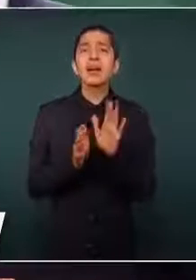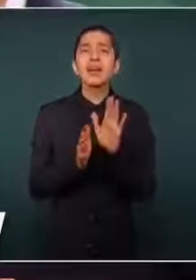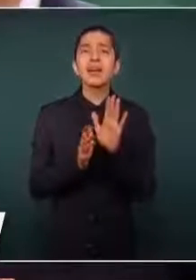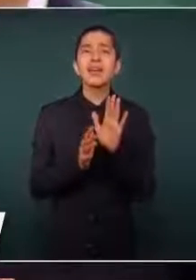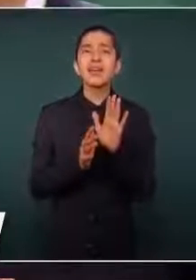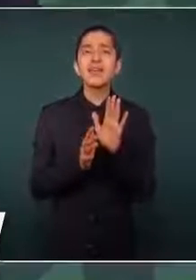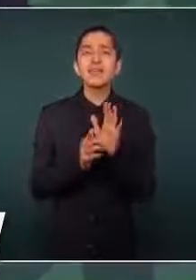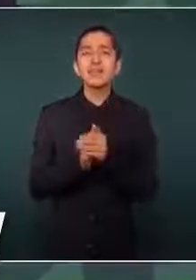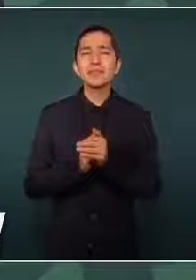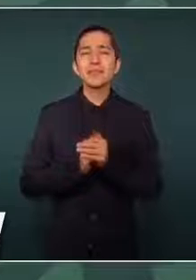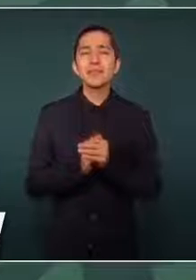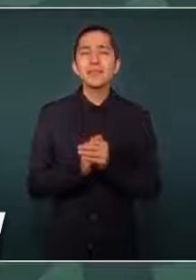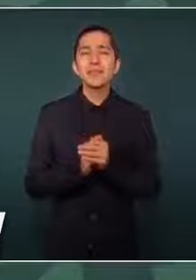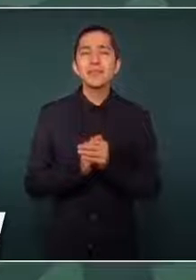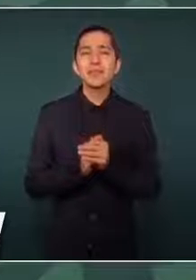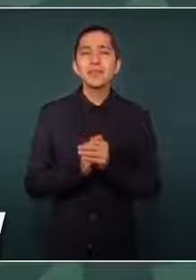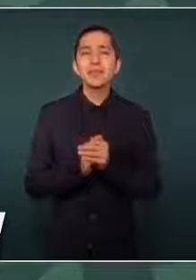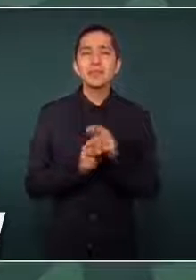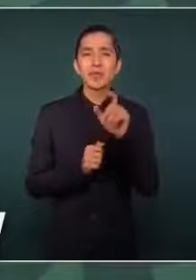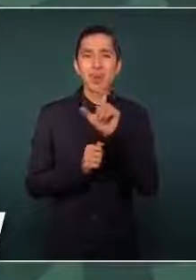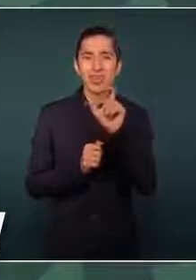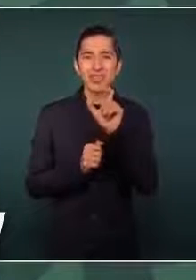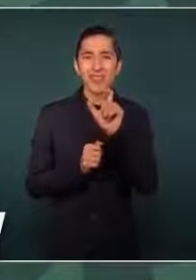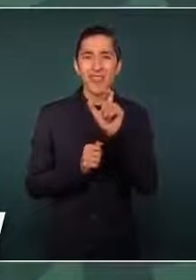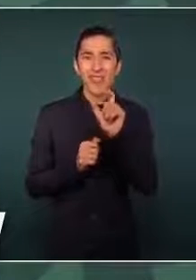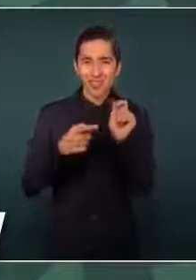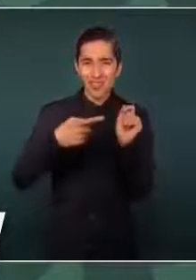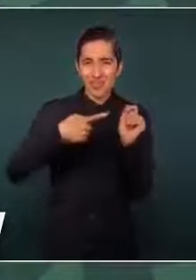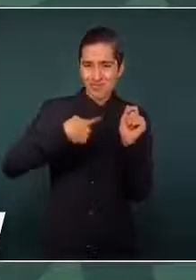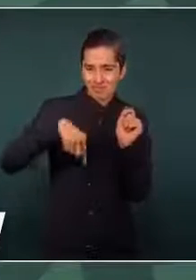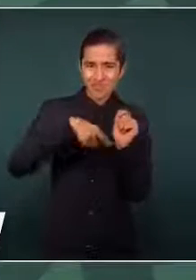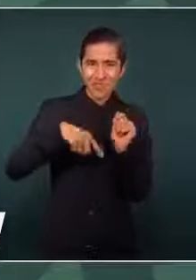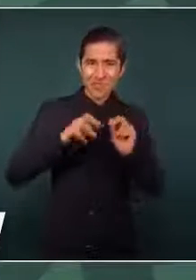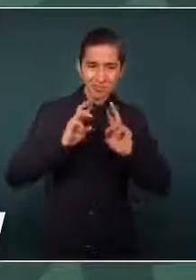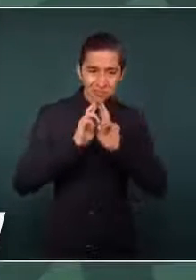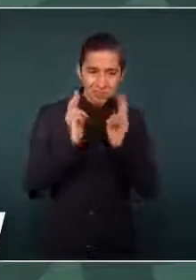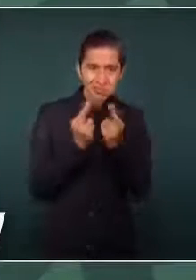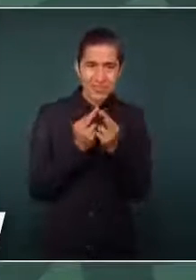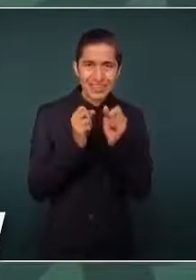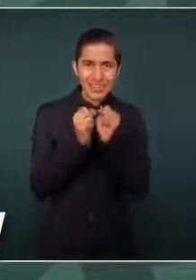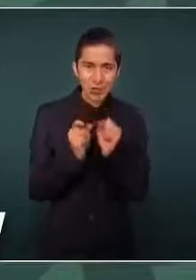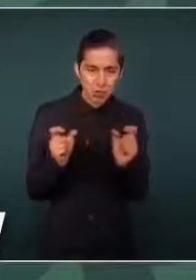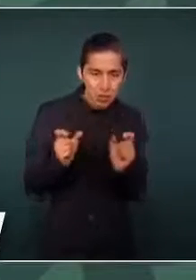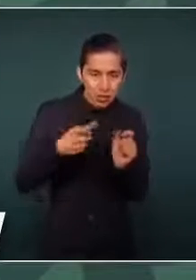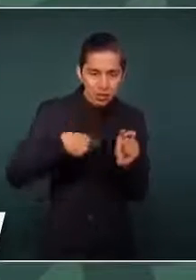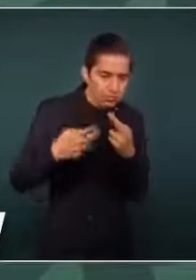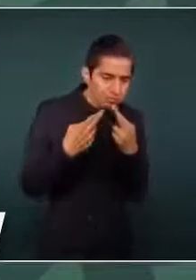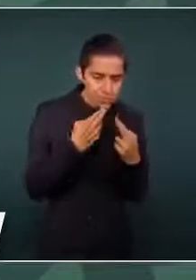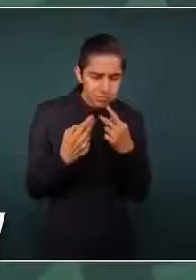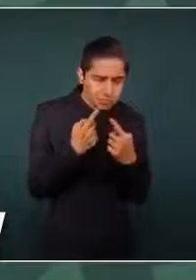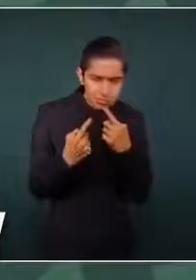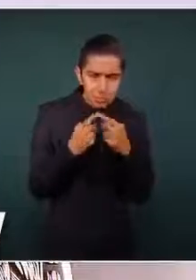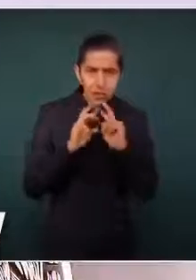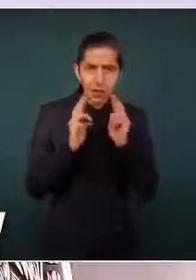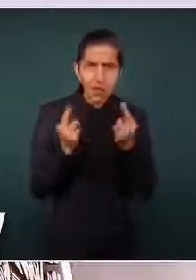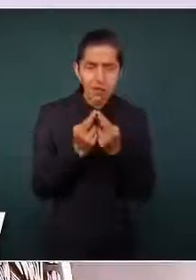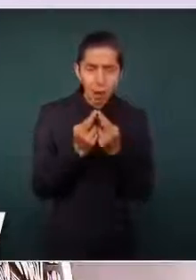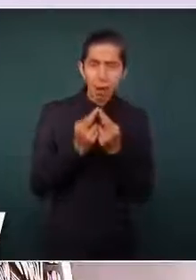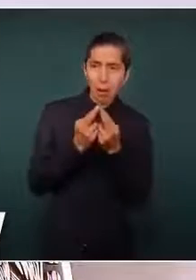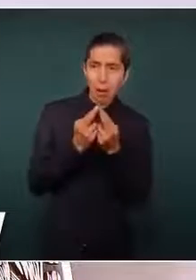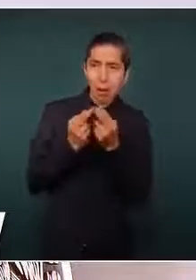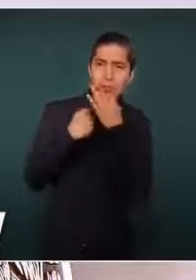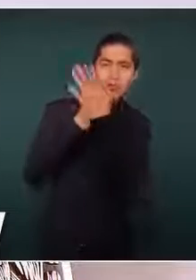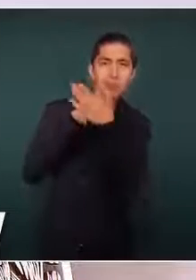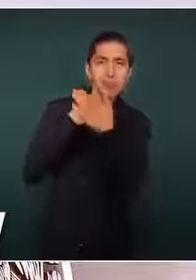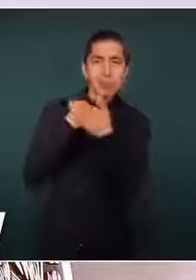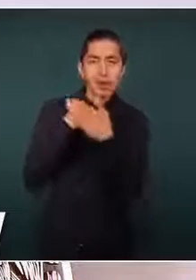estábamos en la reunión de seguridad y hablamos